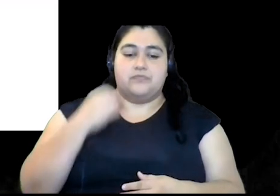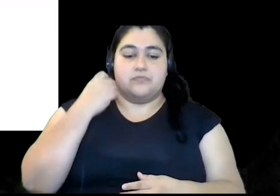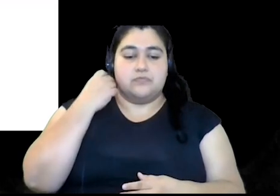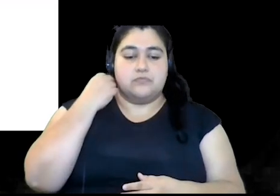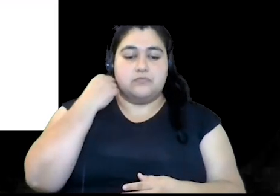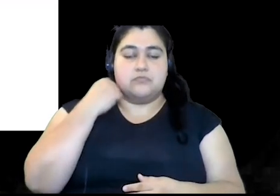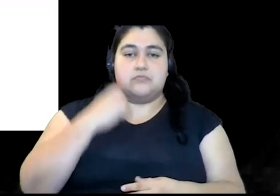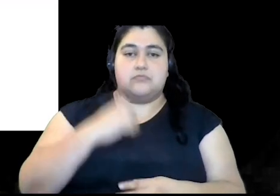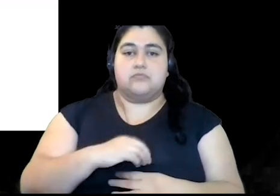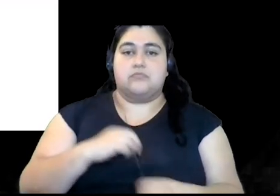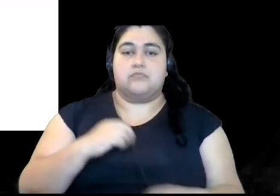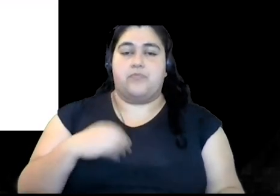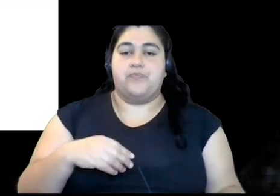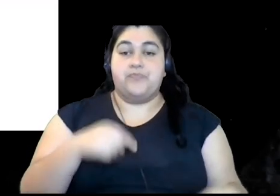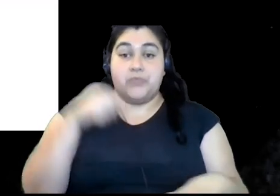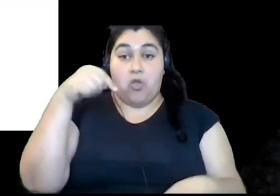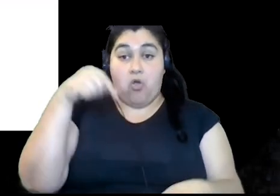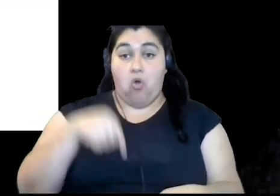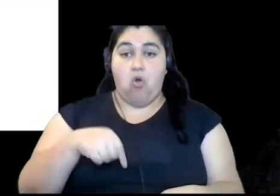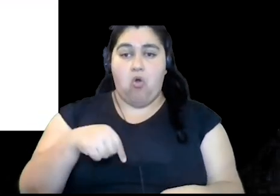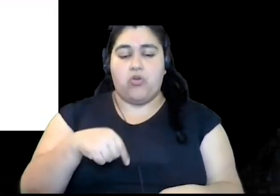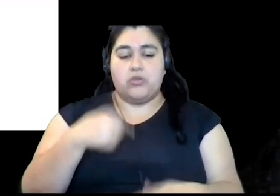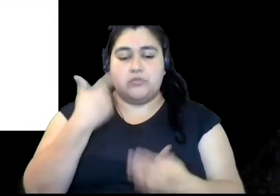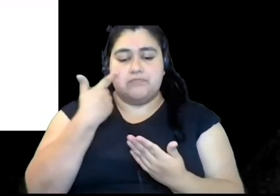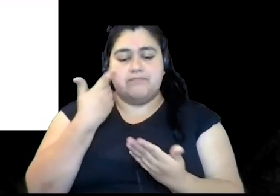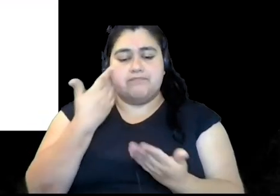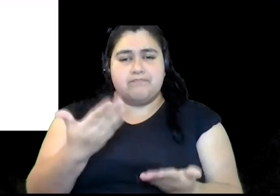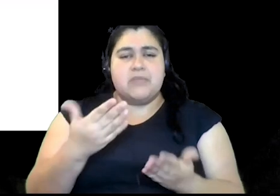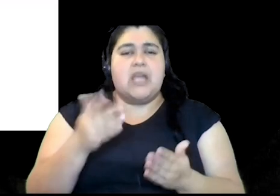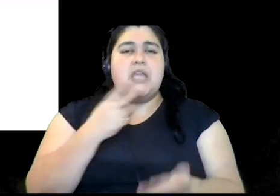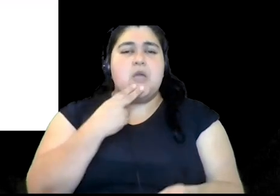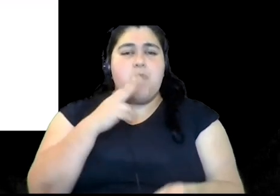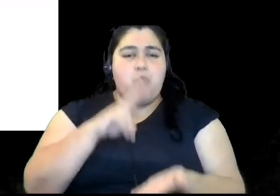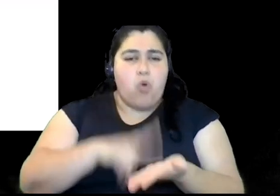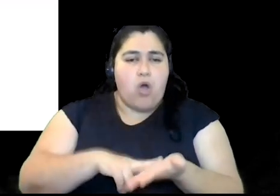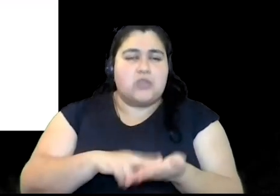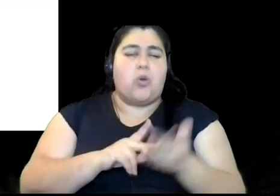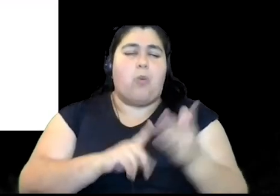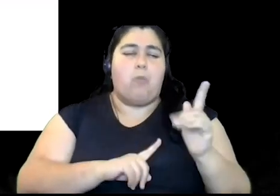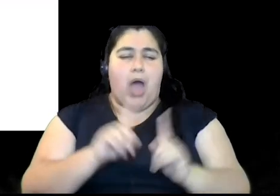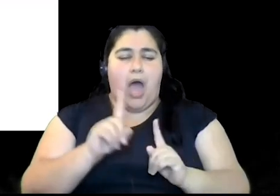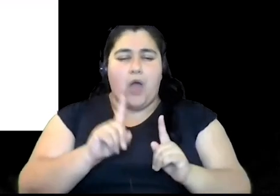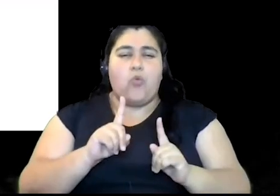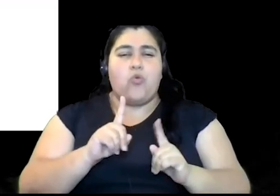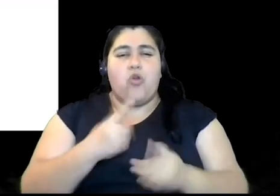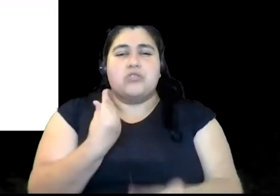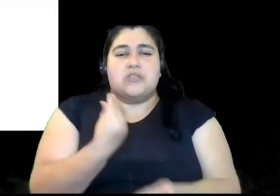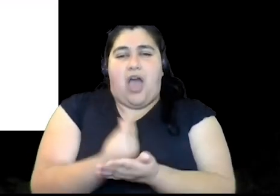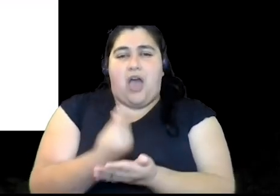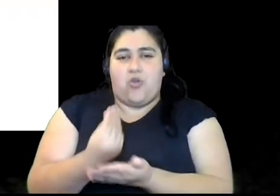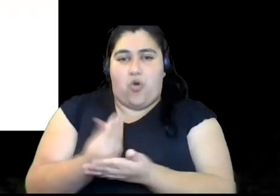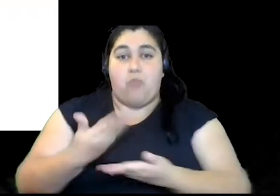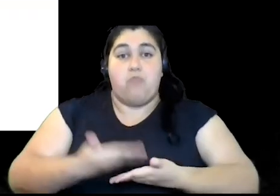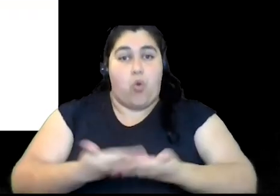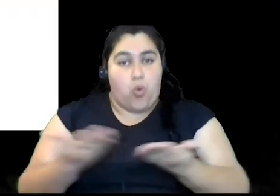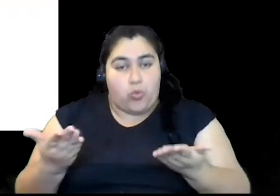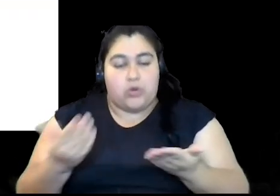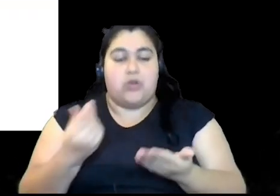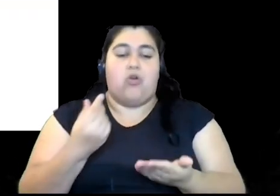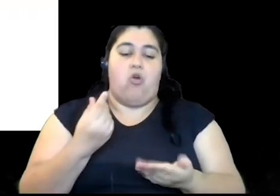Y hoy, algo que estaba liberado de impuestos para ciertos cargos públicos, como era